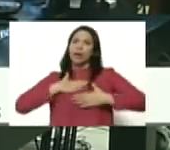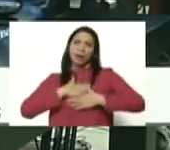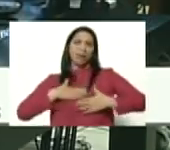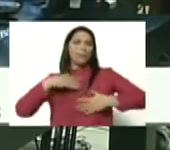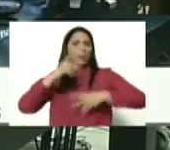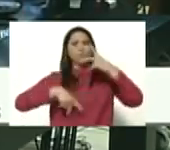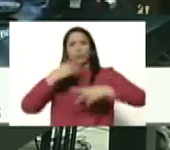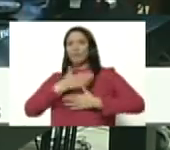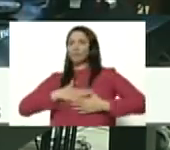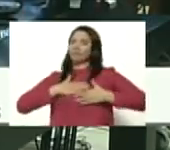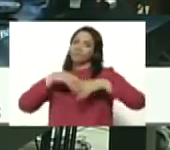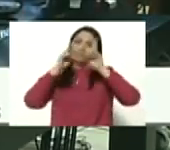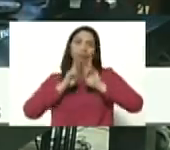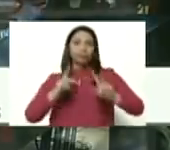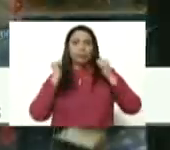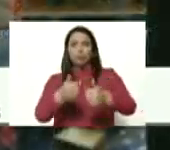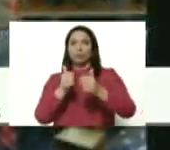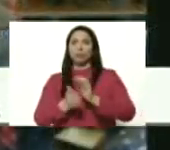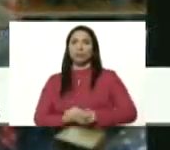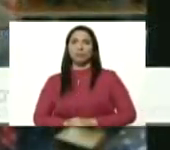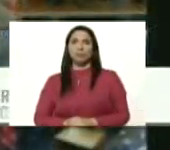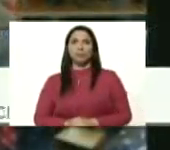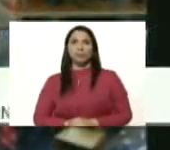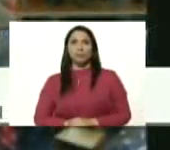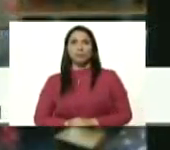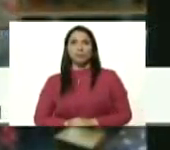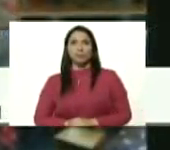sana, sana, sana, sana, sana, sana, sana.